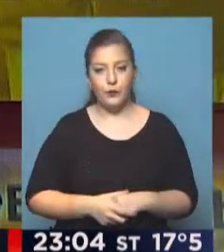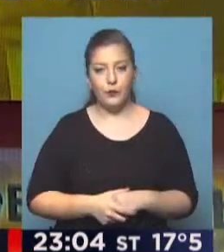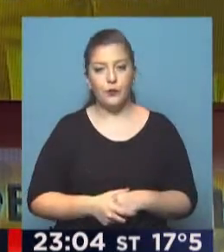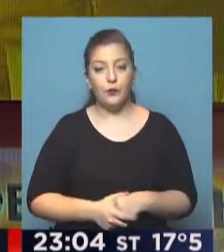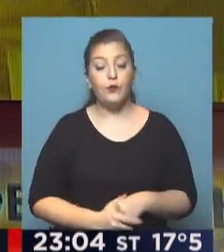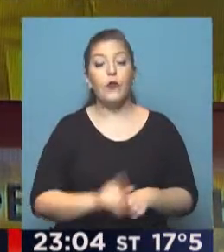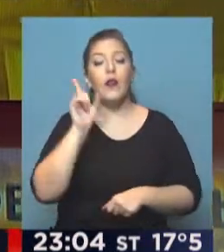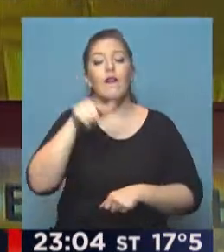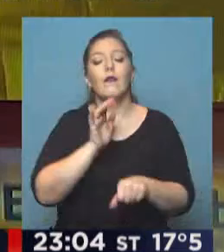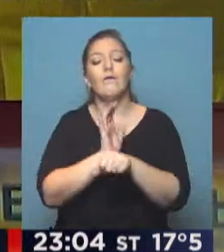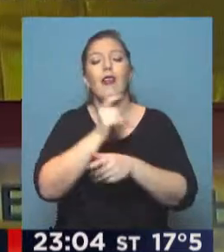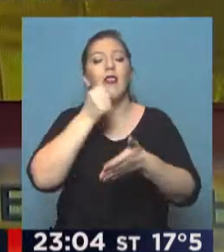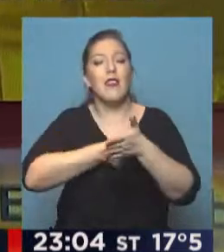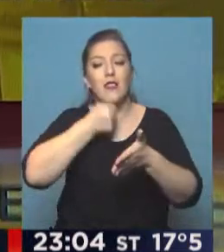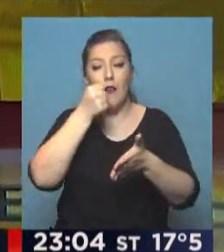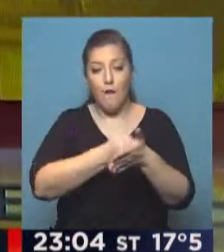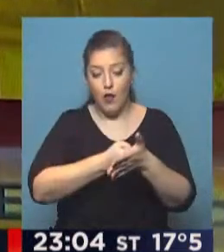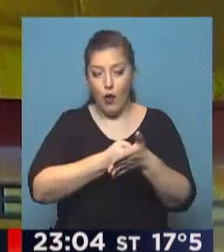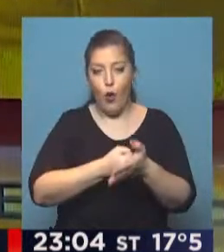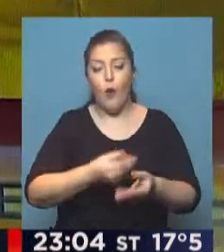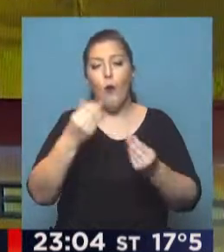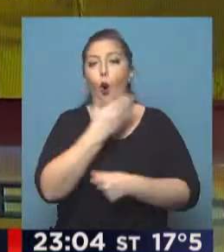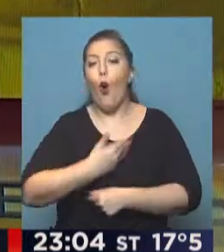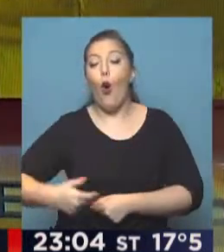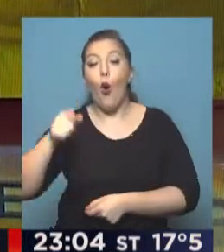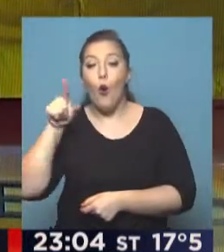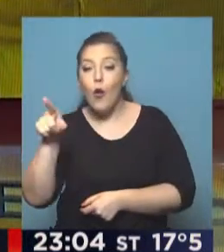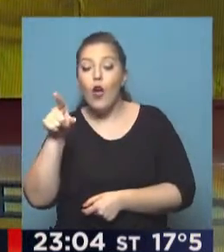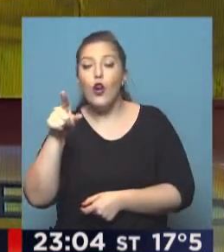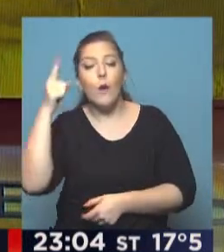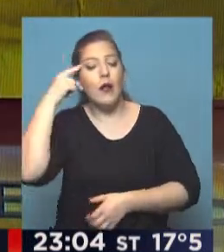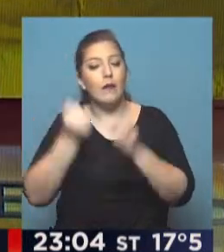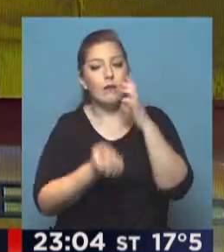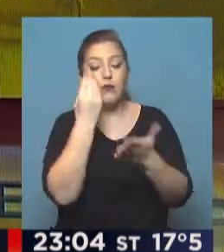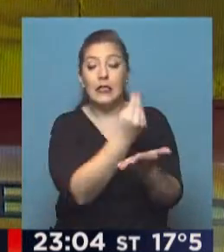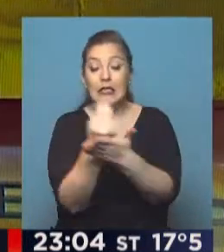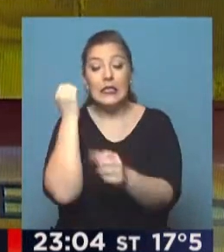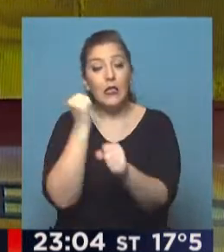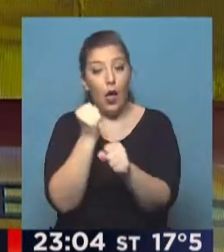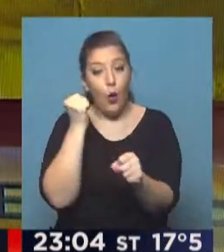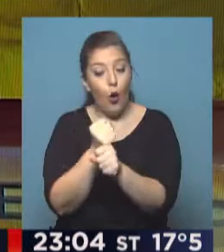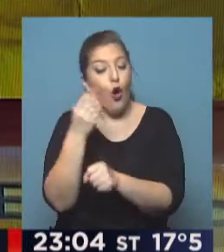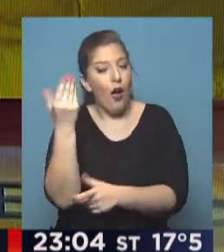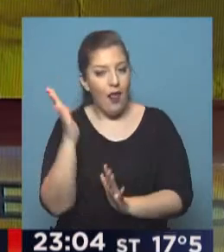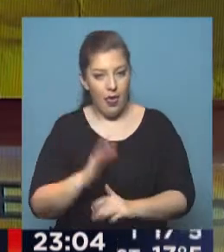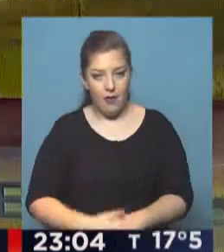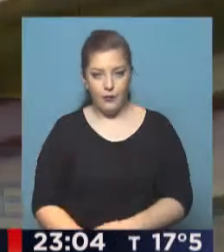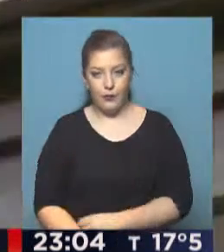un desafío enorme al gobierno para crear empleos de calidad.